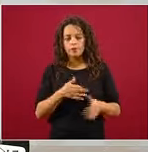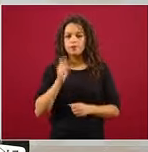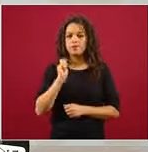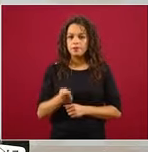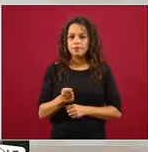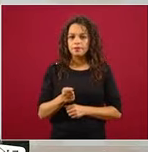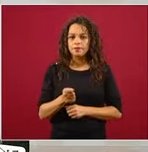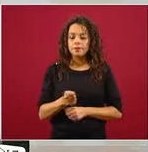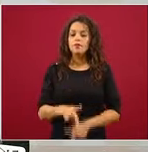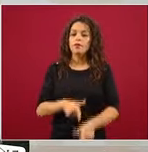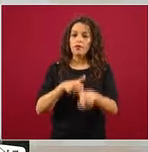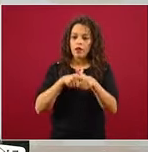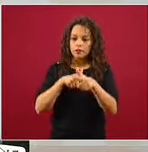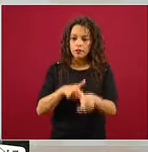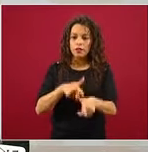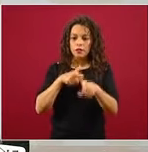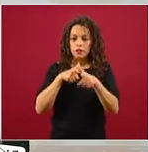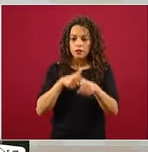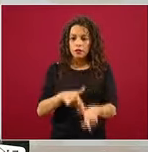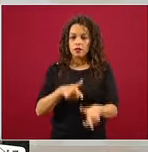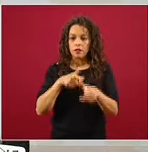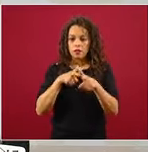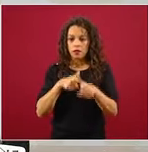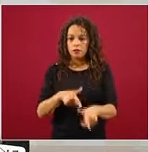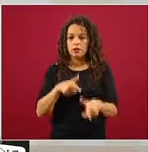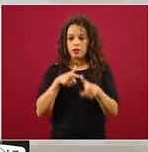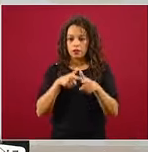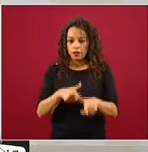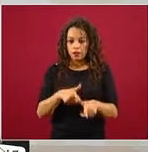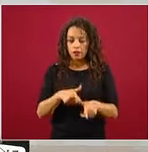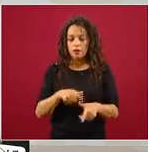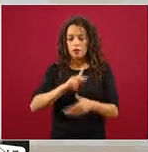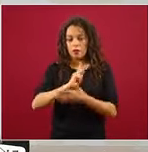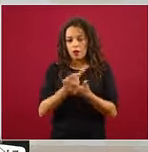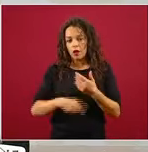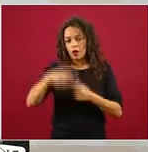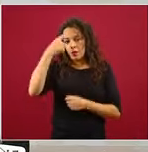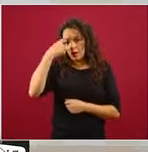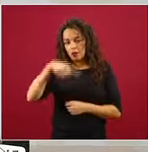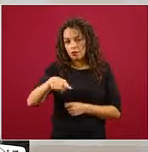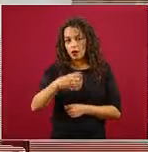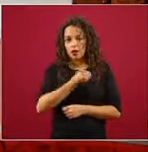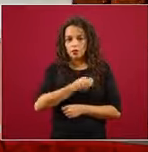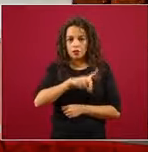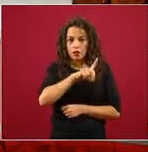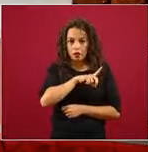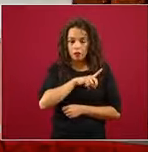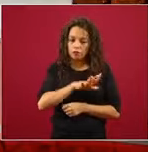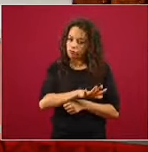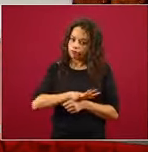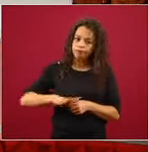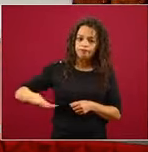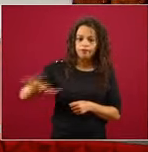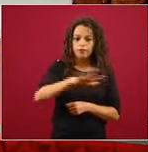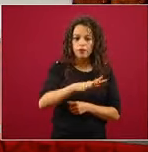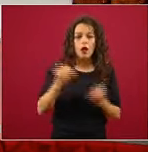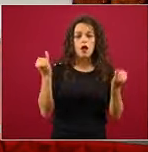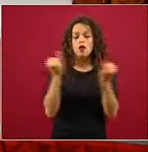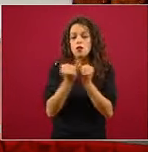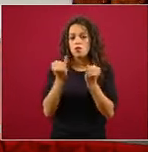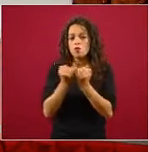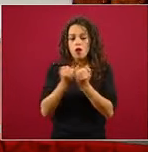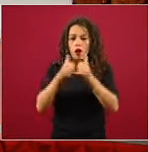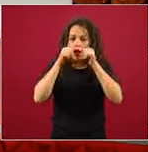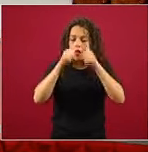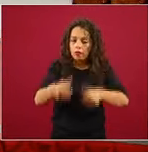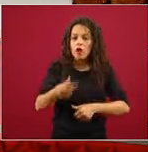continuidad de los servicios de salud pública, incluidos los que acabamos de ver, de salud sexual y reproductiva, de atención del niño y